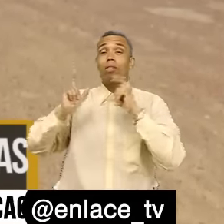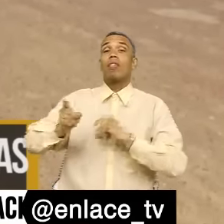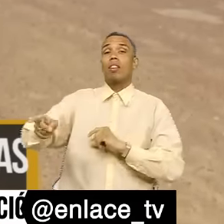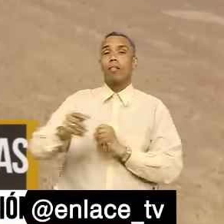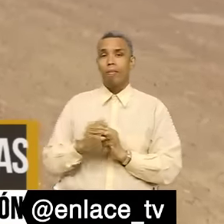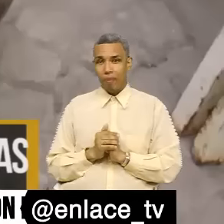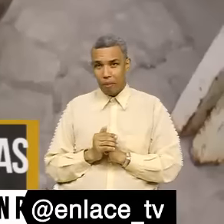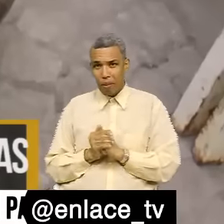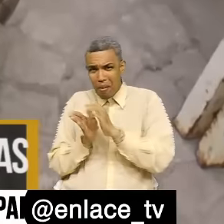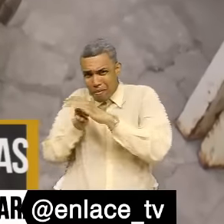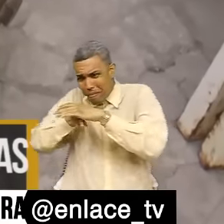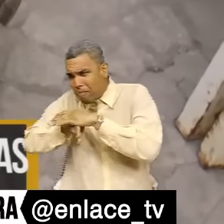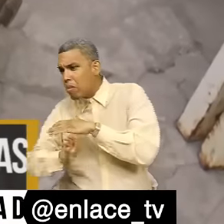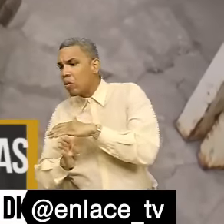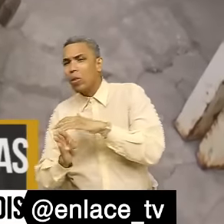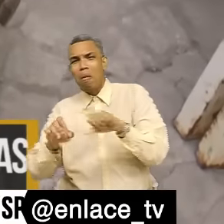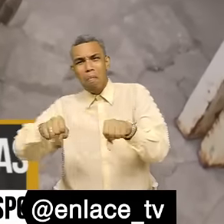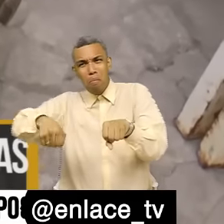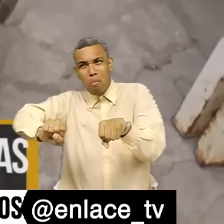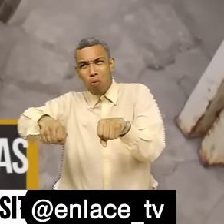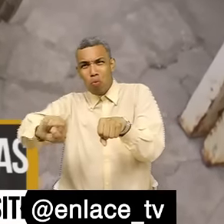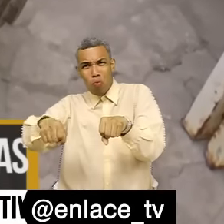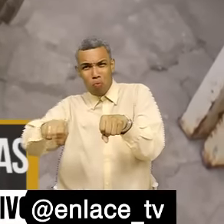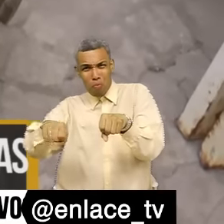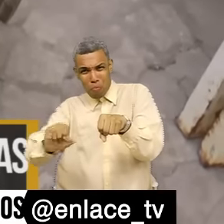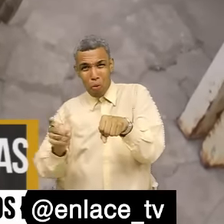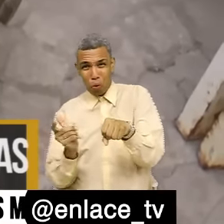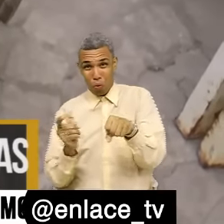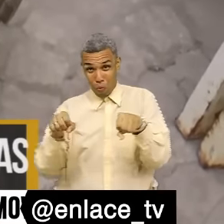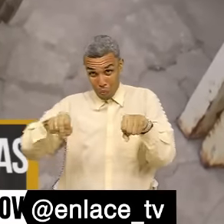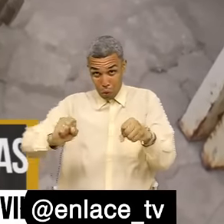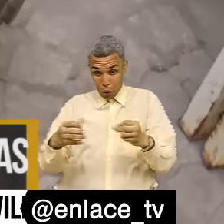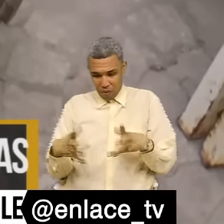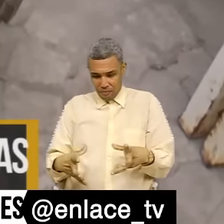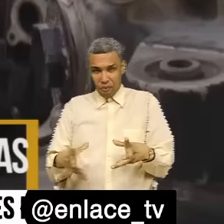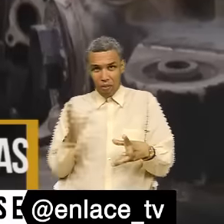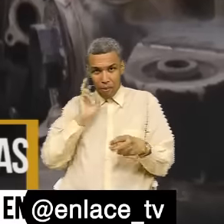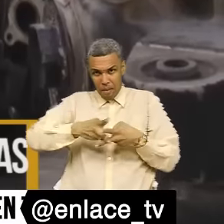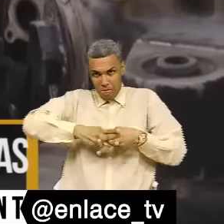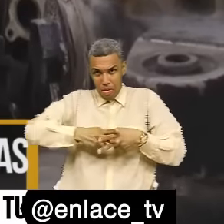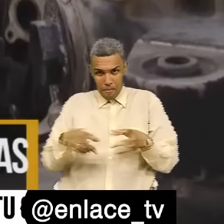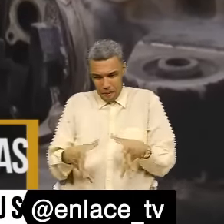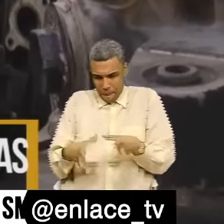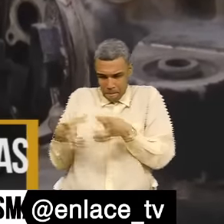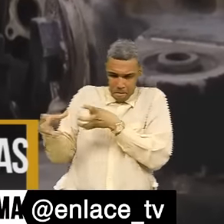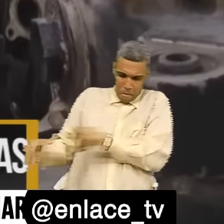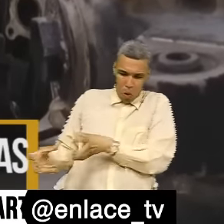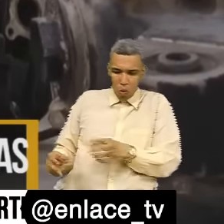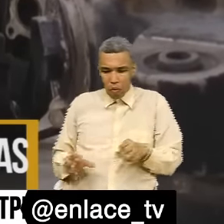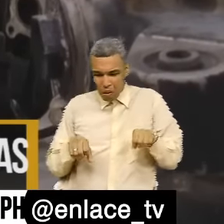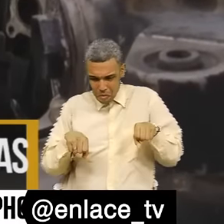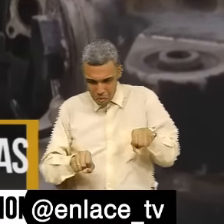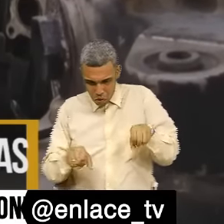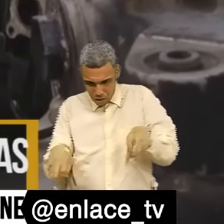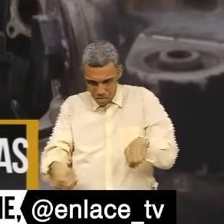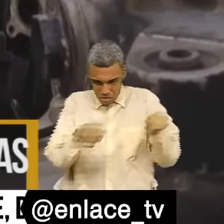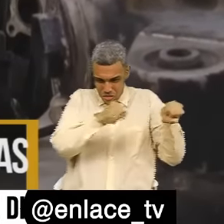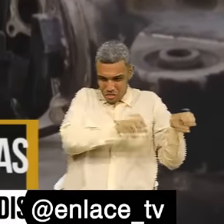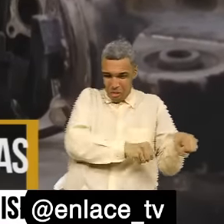patio muchos de los elementos de motopartes consistentes en motores, chasis, llantas,